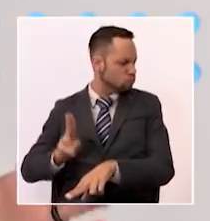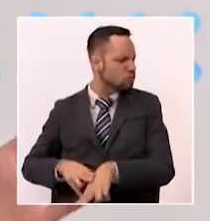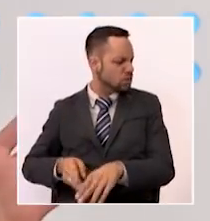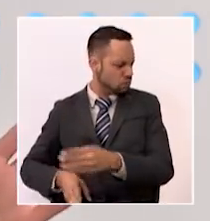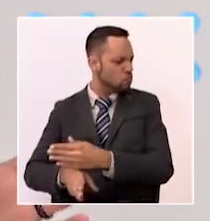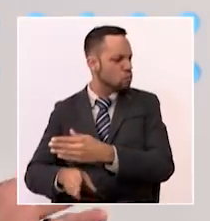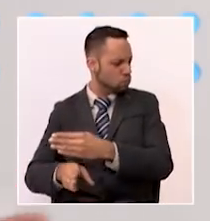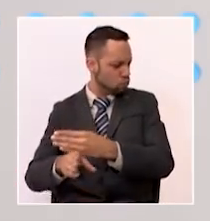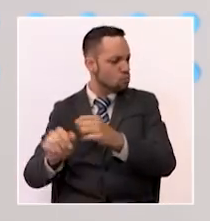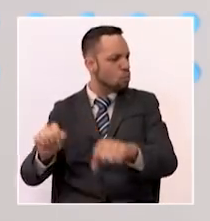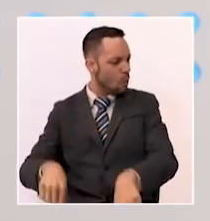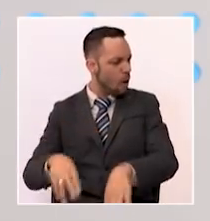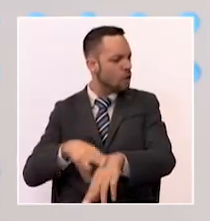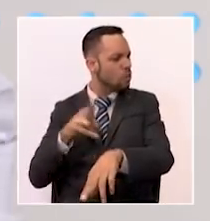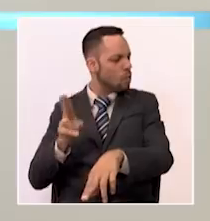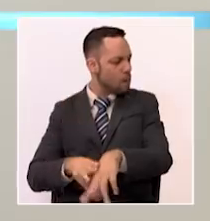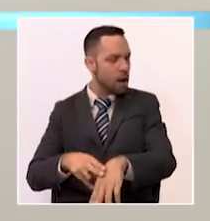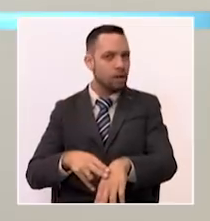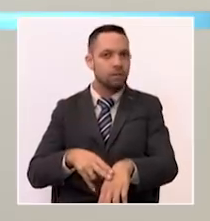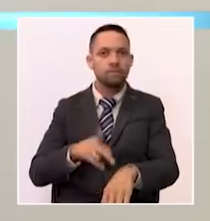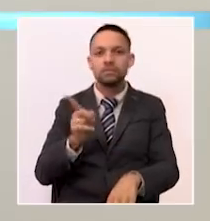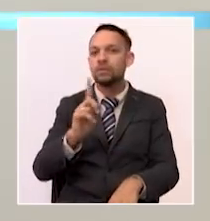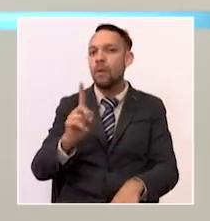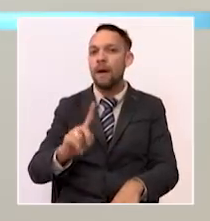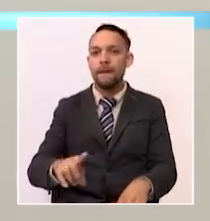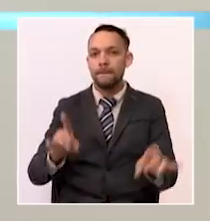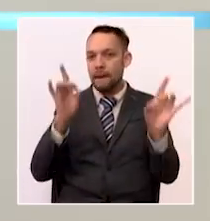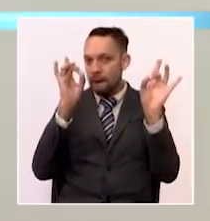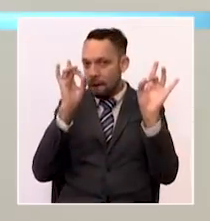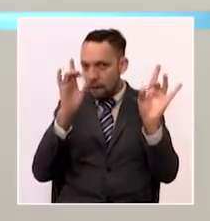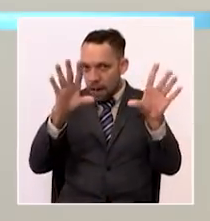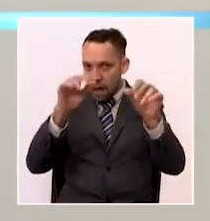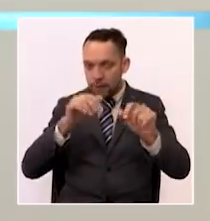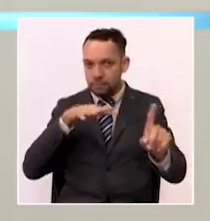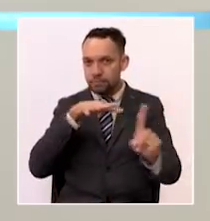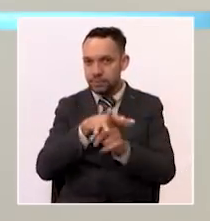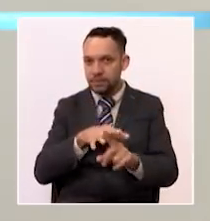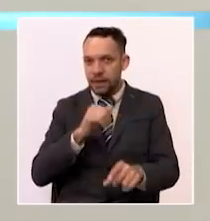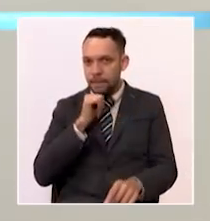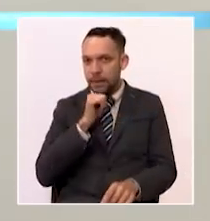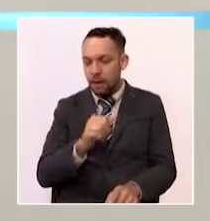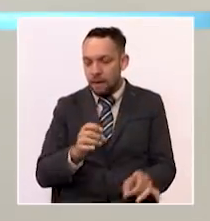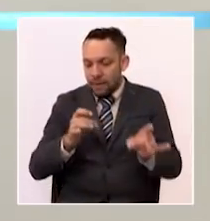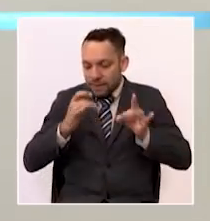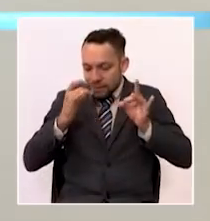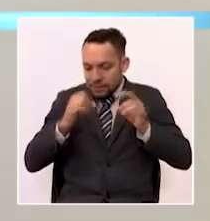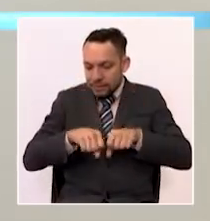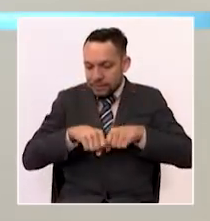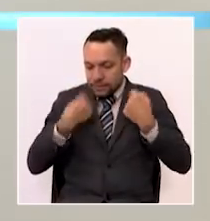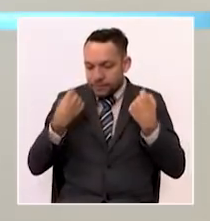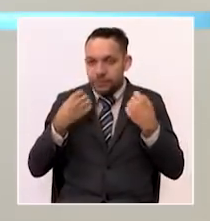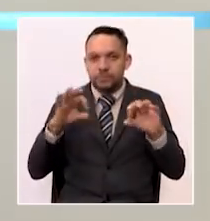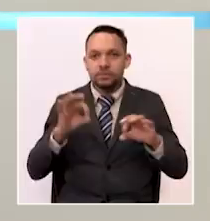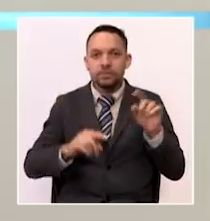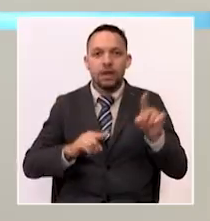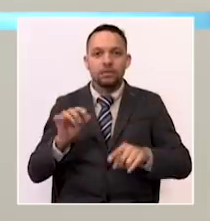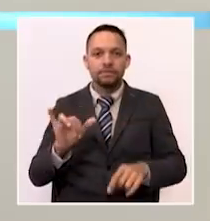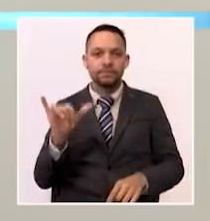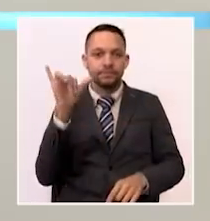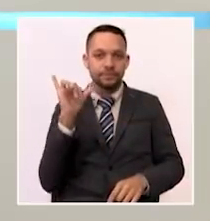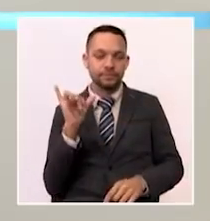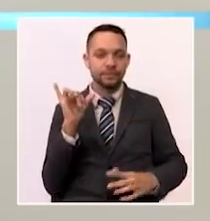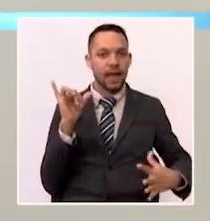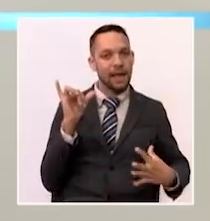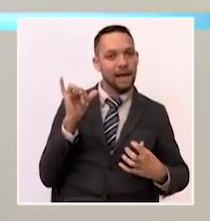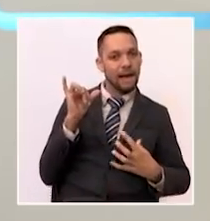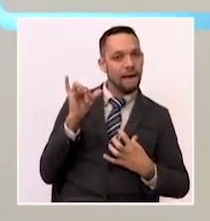que... Claro, las manifestaciones del cáncer de la parte de arriba del útero, del cáncer de cuello de útero o del